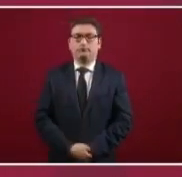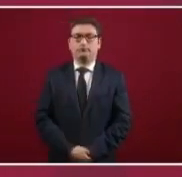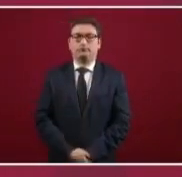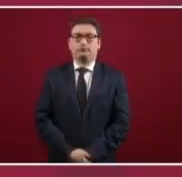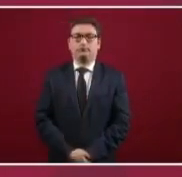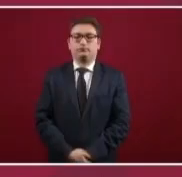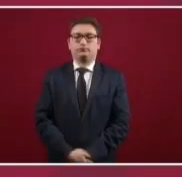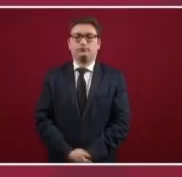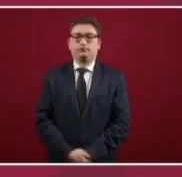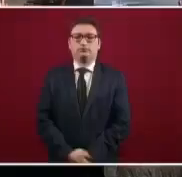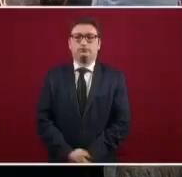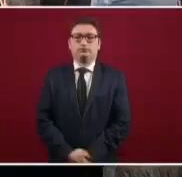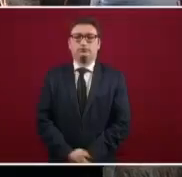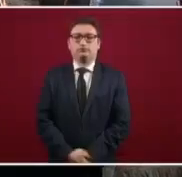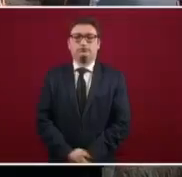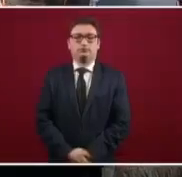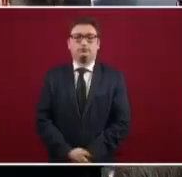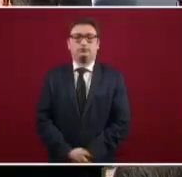qué